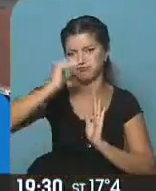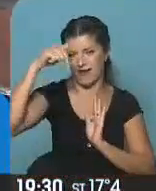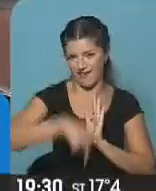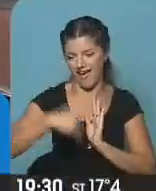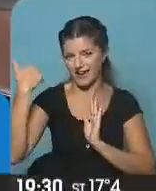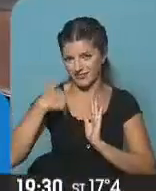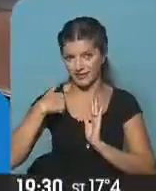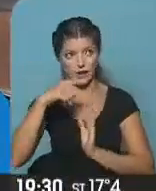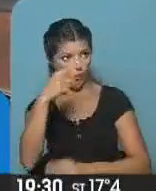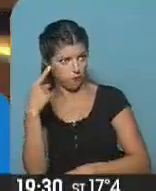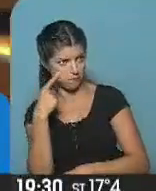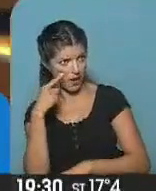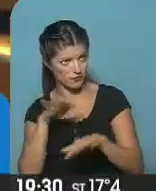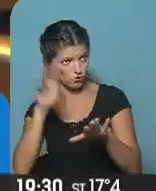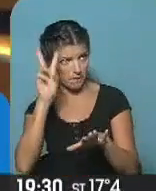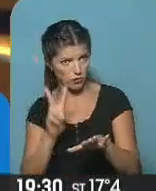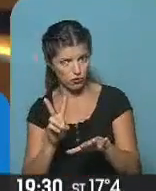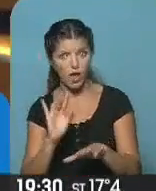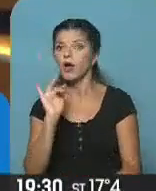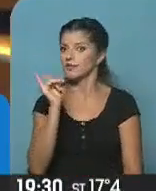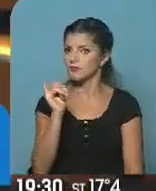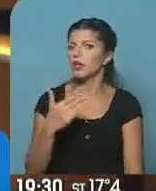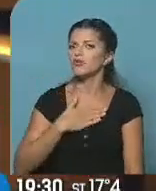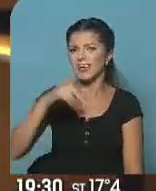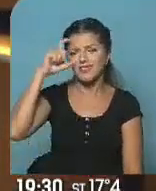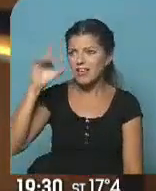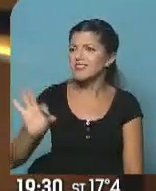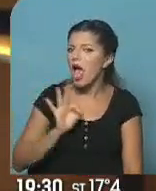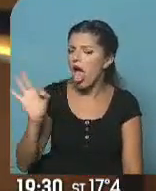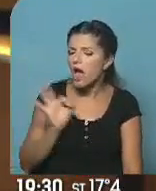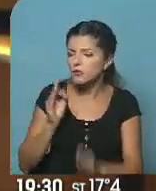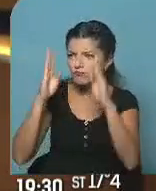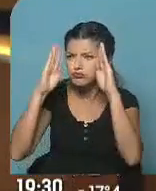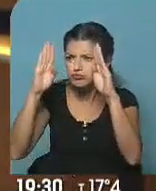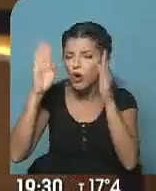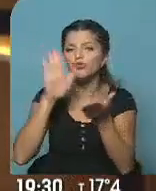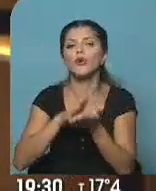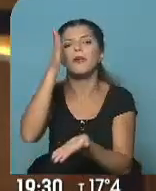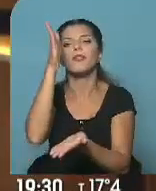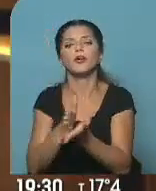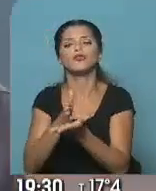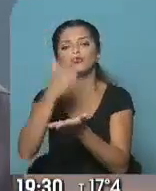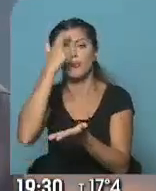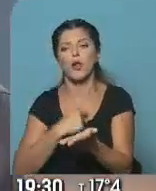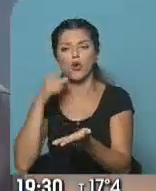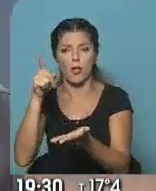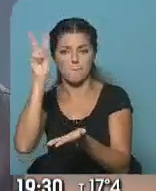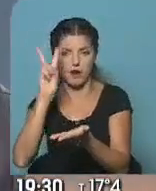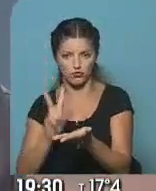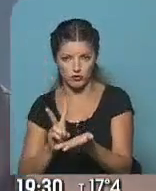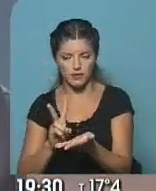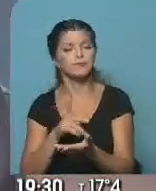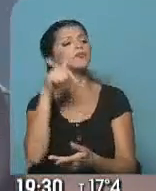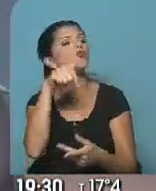muy bien la situación en tu país de origen si me dedico hace 10 años a cubrir derechos humanos en venezuela para gimeno itunes cuál es la situación